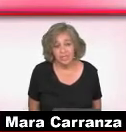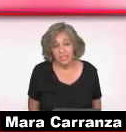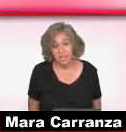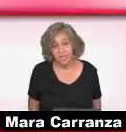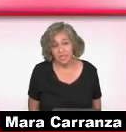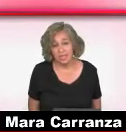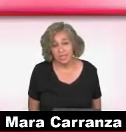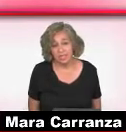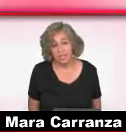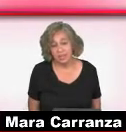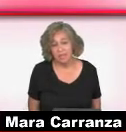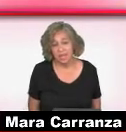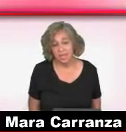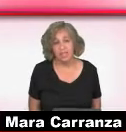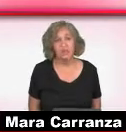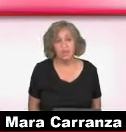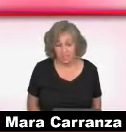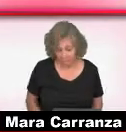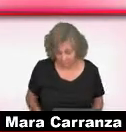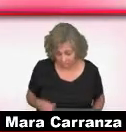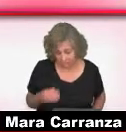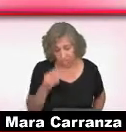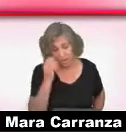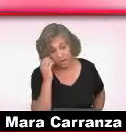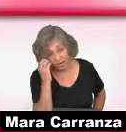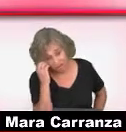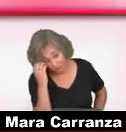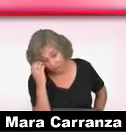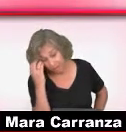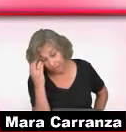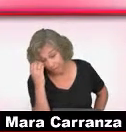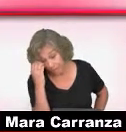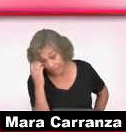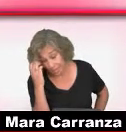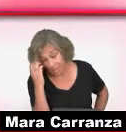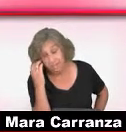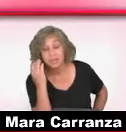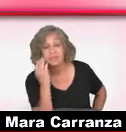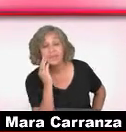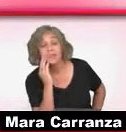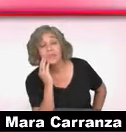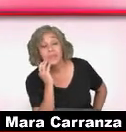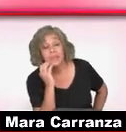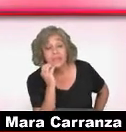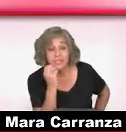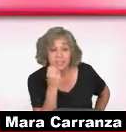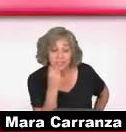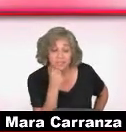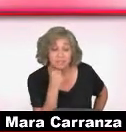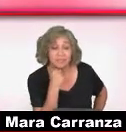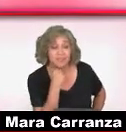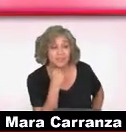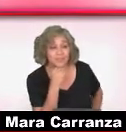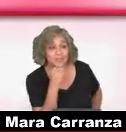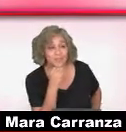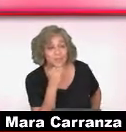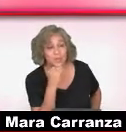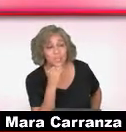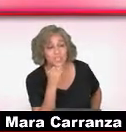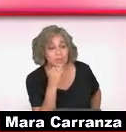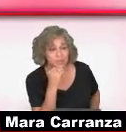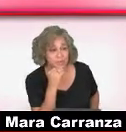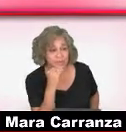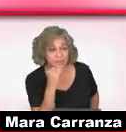que... We're just saying that you can't go into the National Guard if you have a pass pues evidentemente that sí, is no tiene una causa